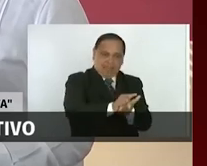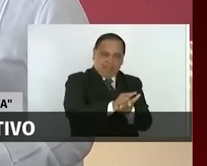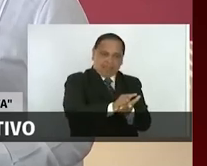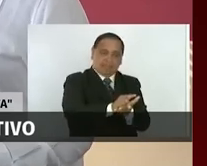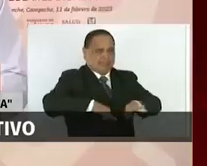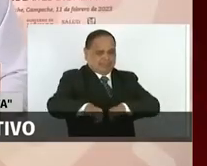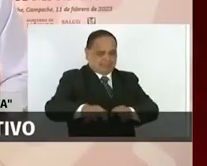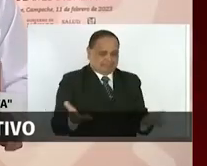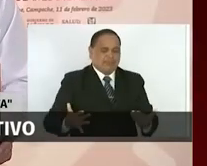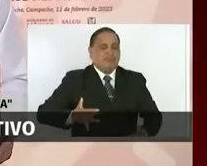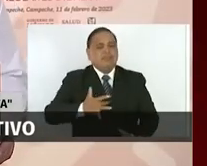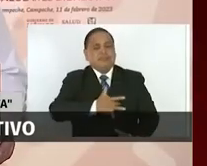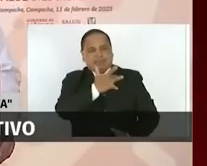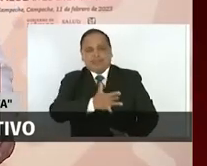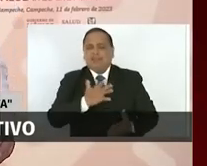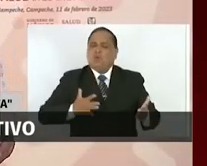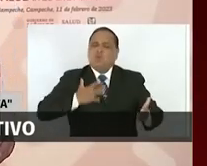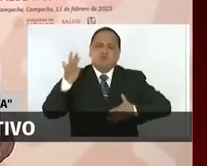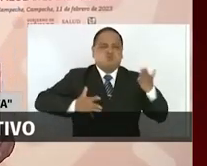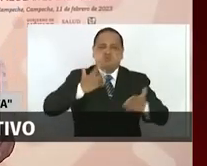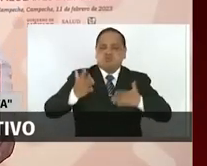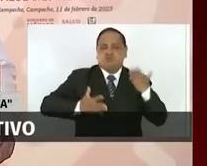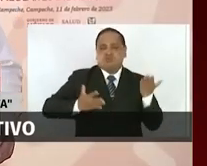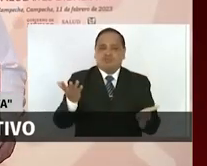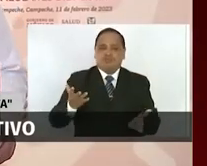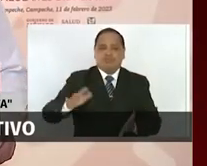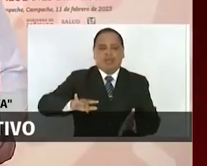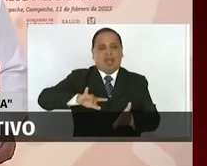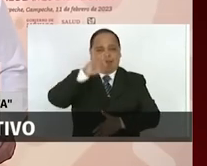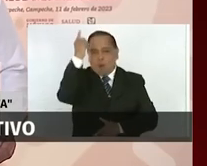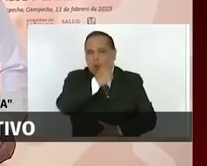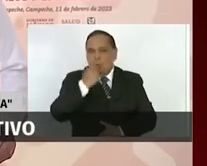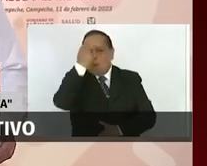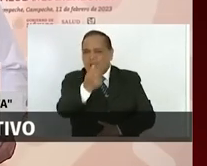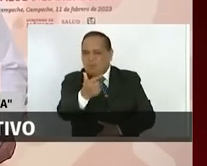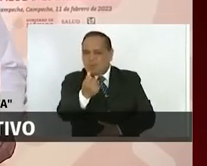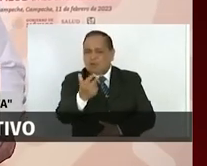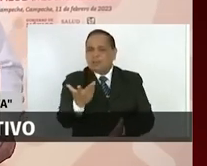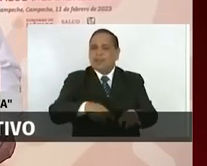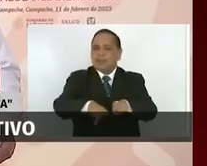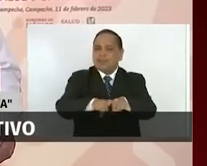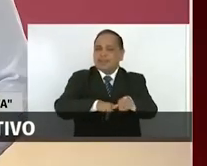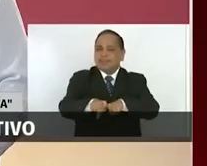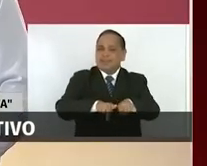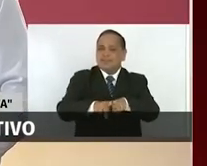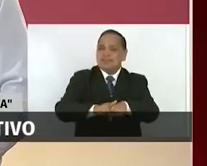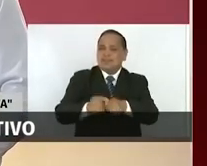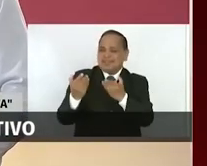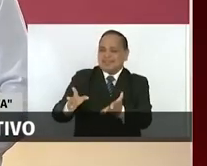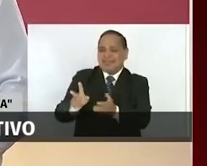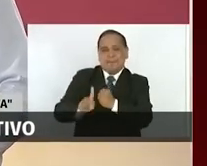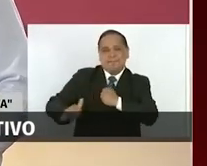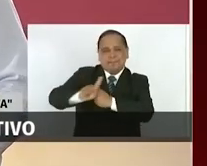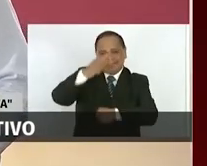tú sabes que yo soy física y no historiadora, pero lo que he leído de